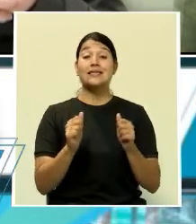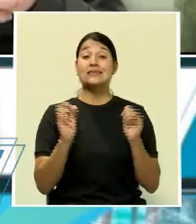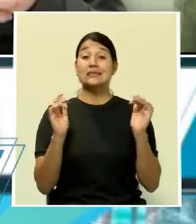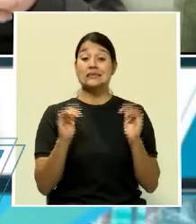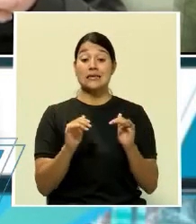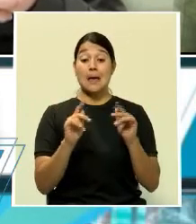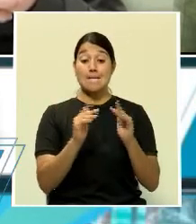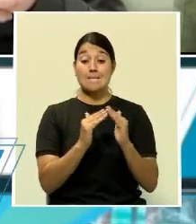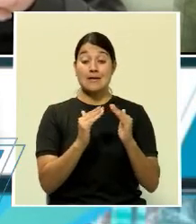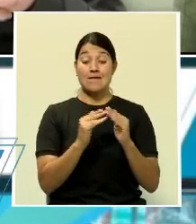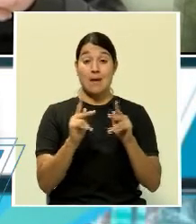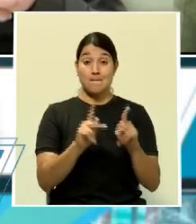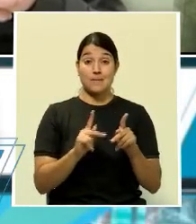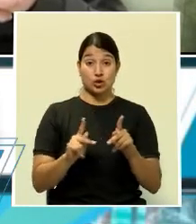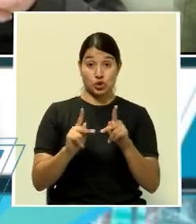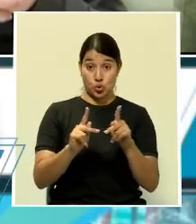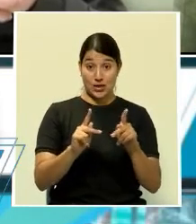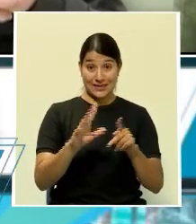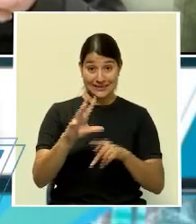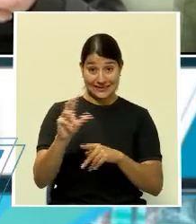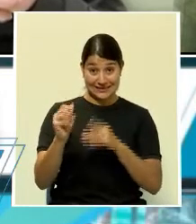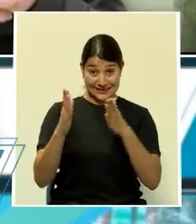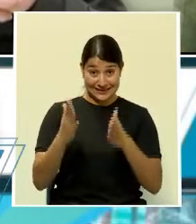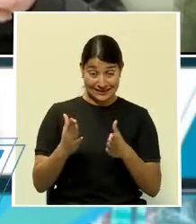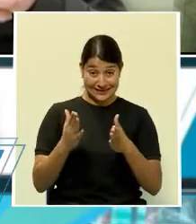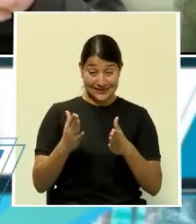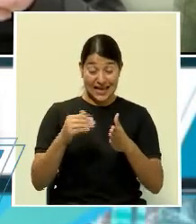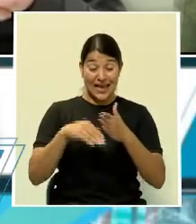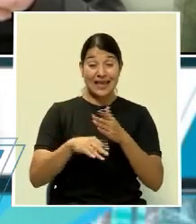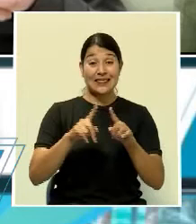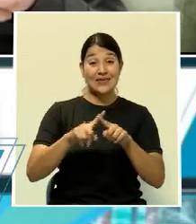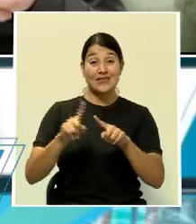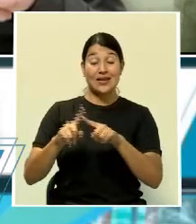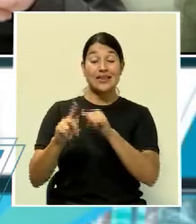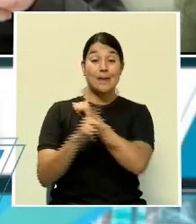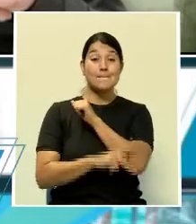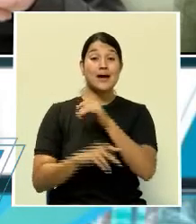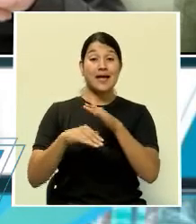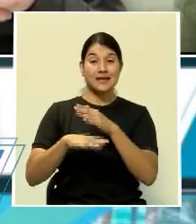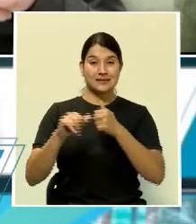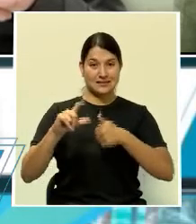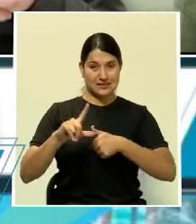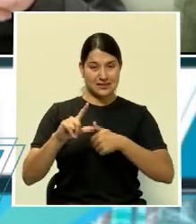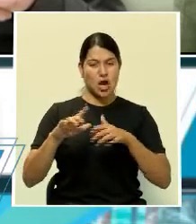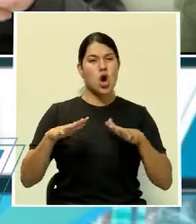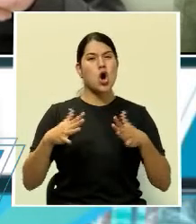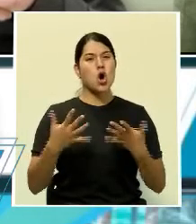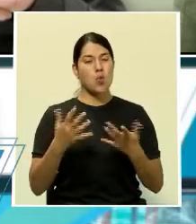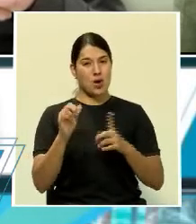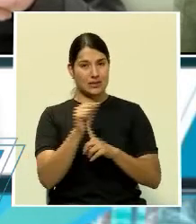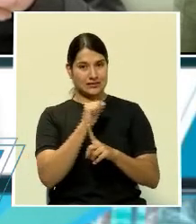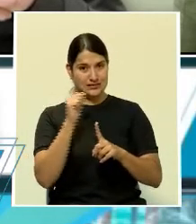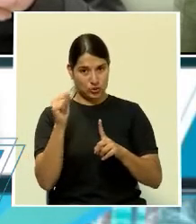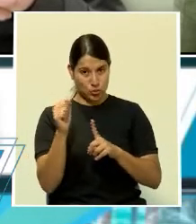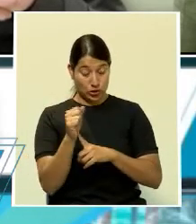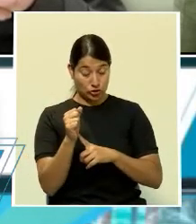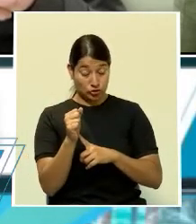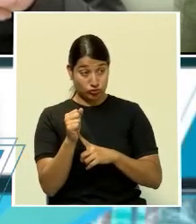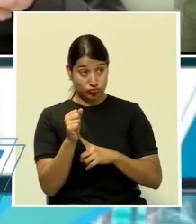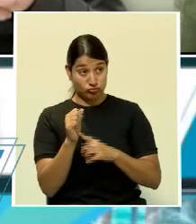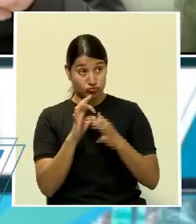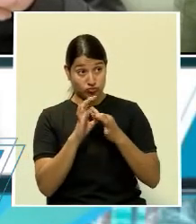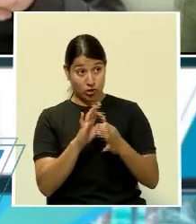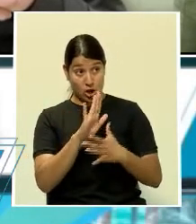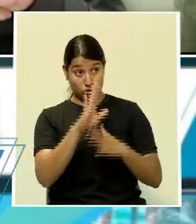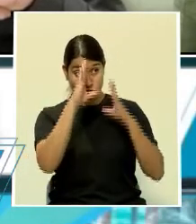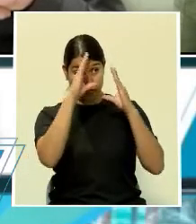afrodescendiente muy numerosa en distintos países de la América Latina. ¿Cómo es la situación de acuerdo a la información que usted